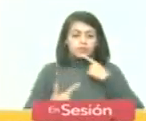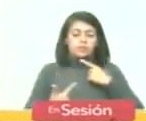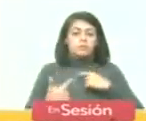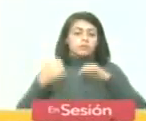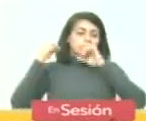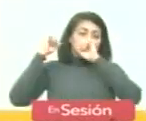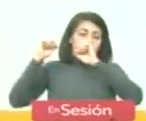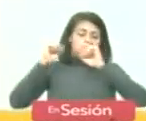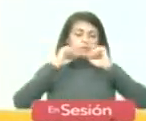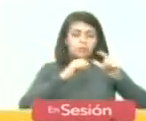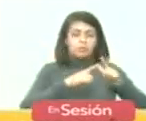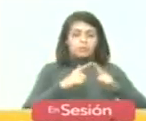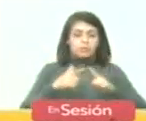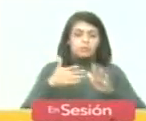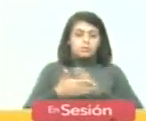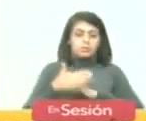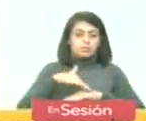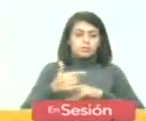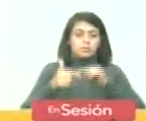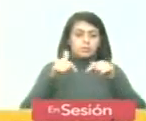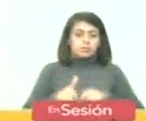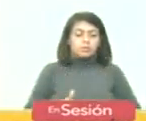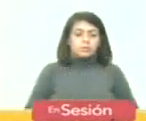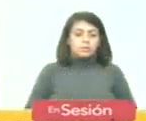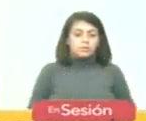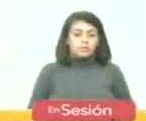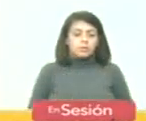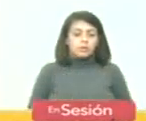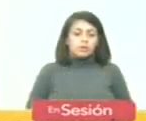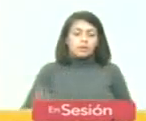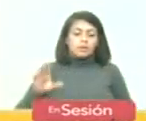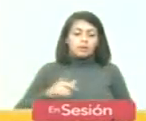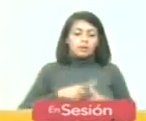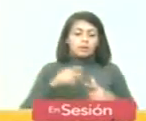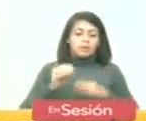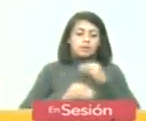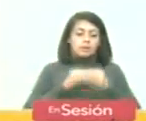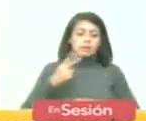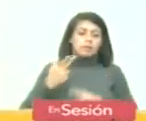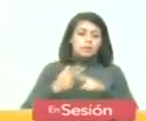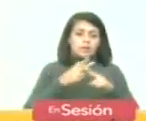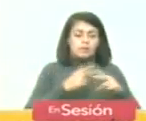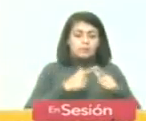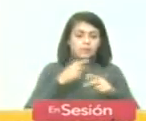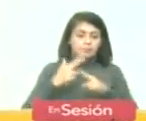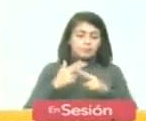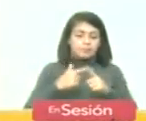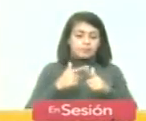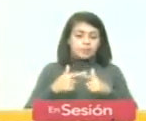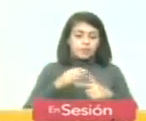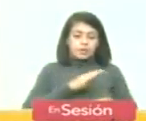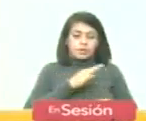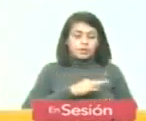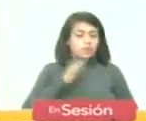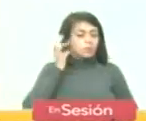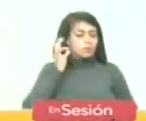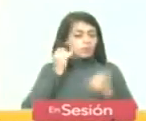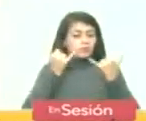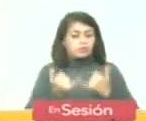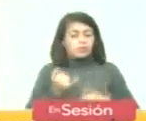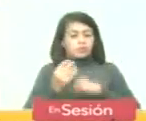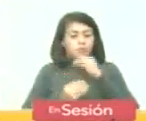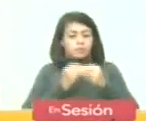condena esta aventura peligrosa de esta señora, que ya ha sido,